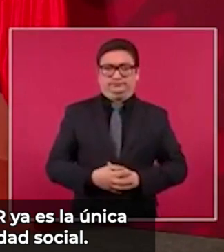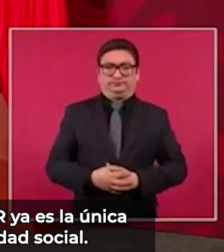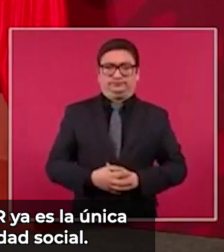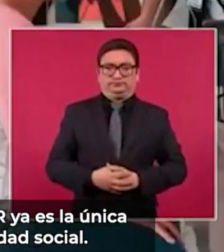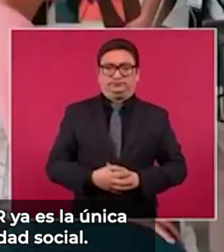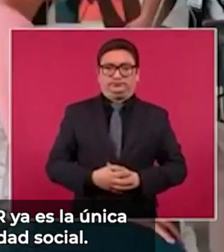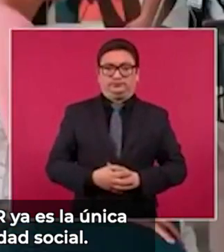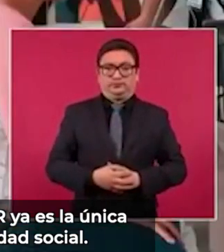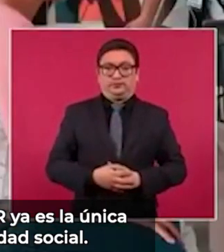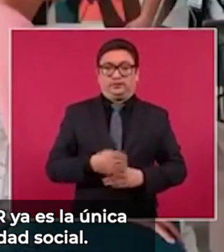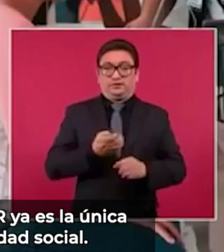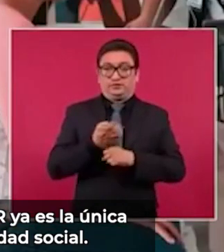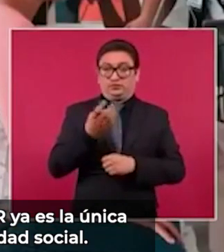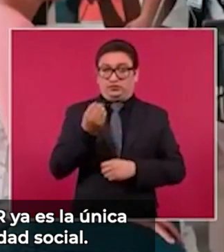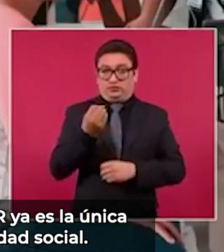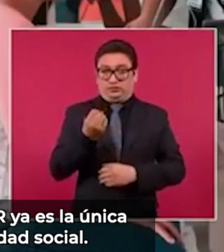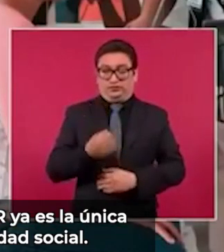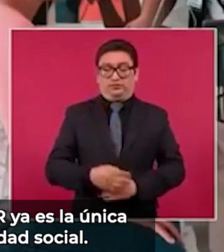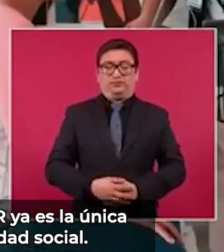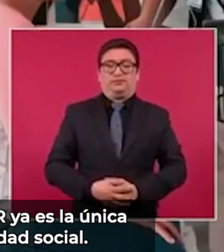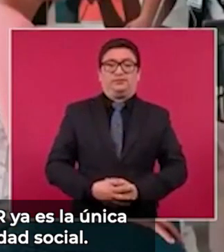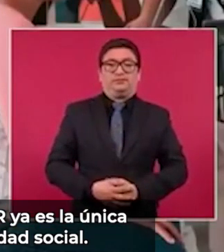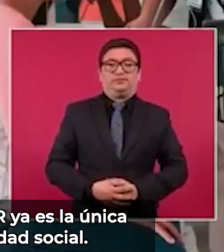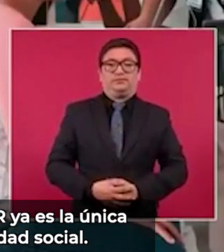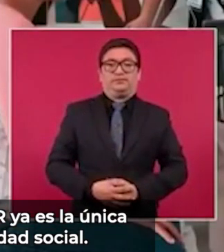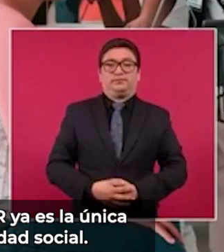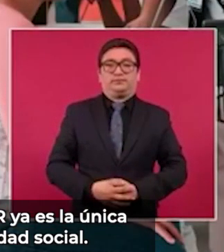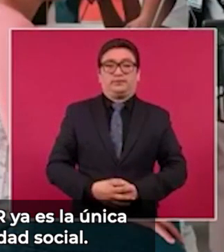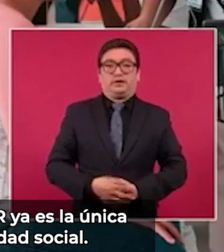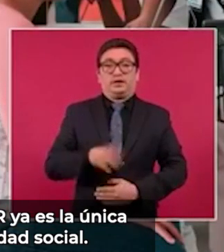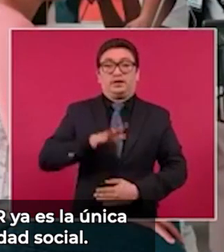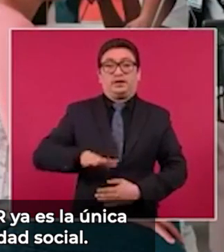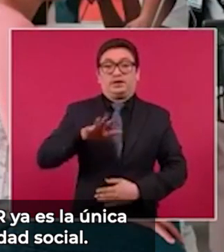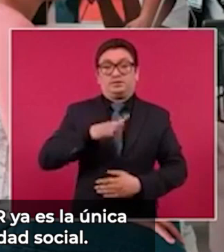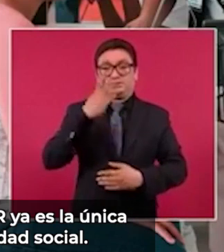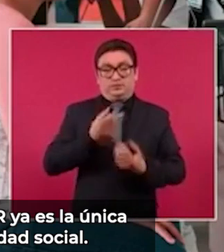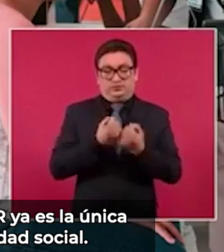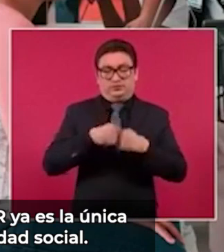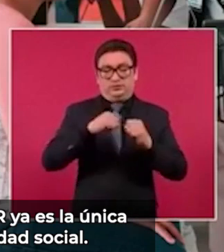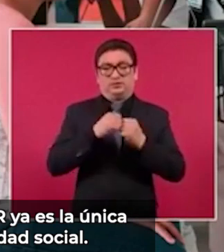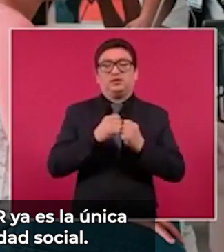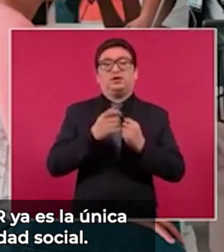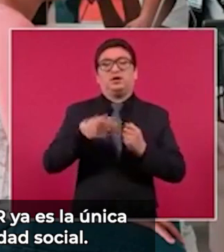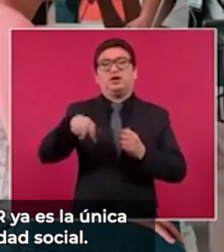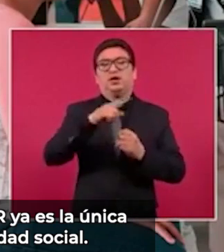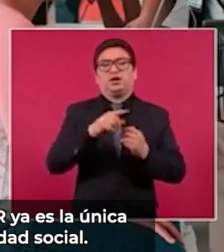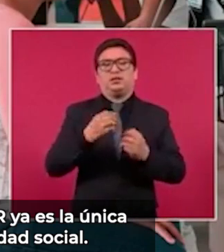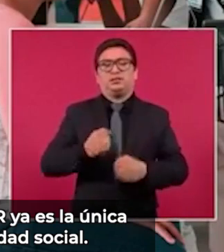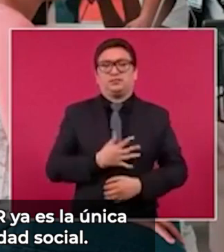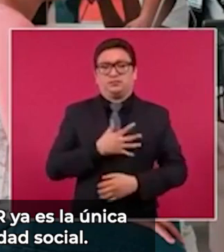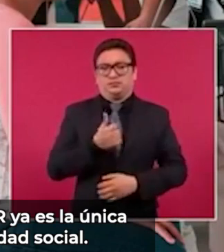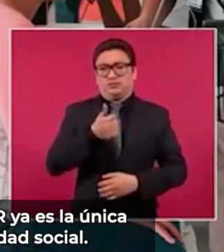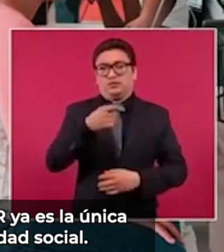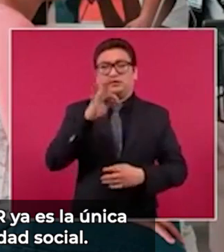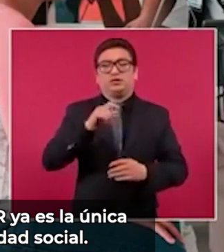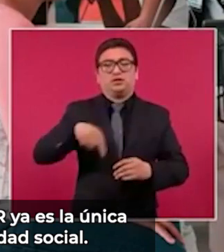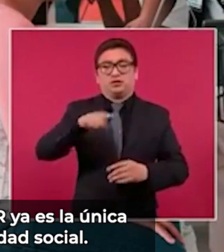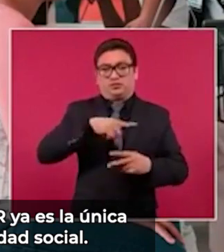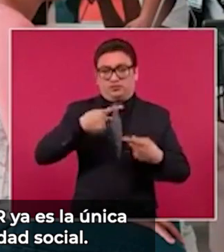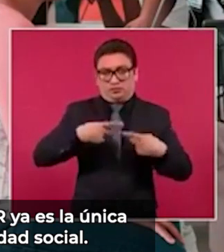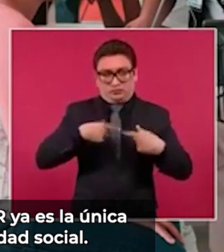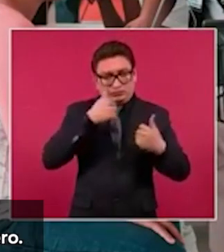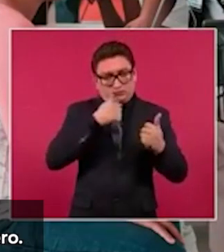los nueve estados en donde el IMS bien estar ya es la única institución que atiende a la población